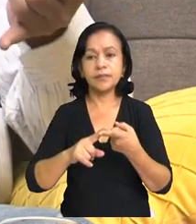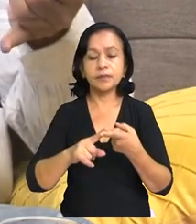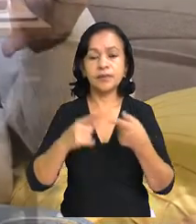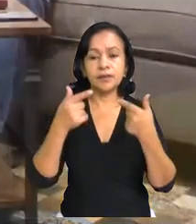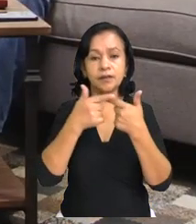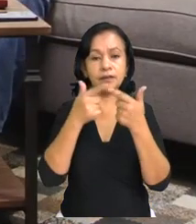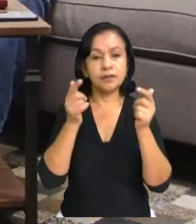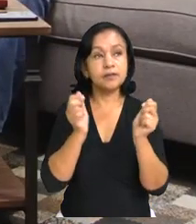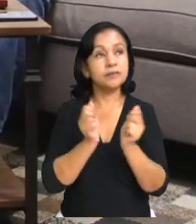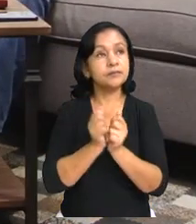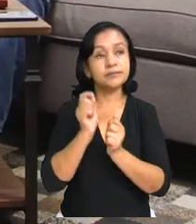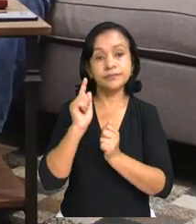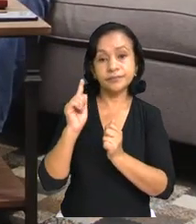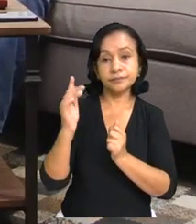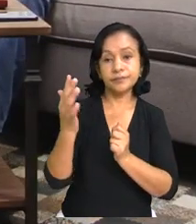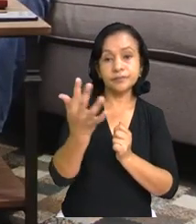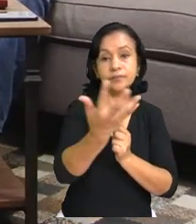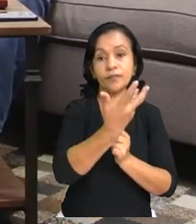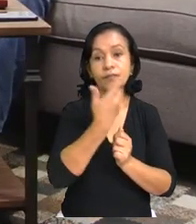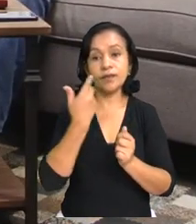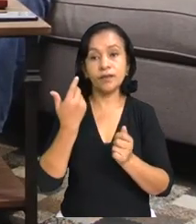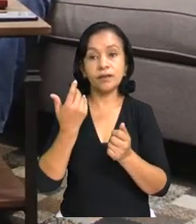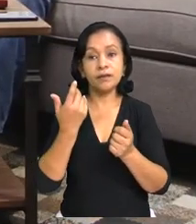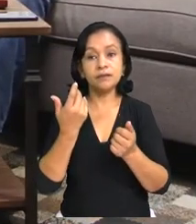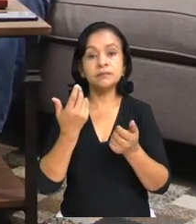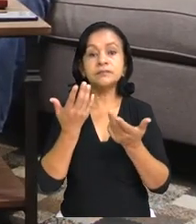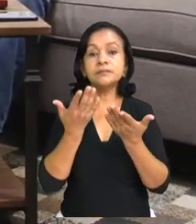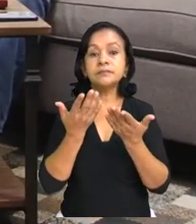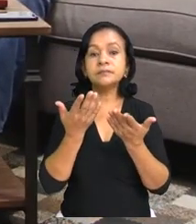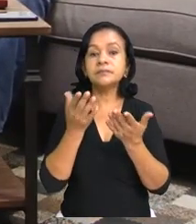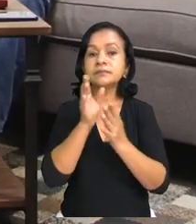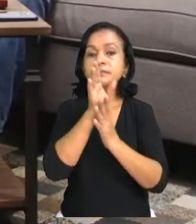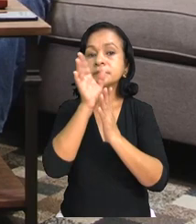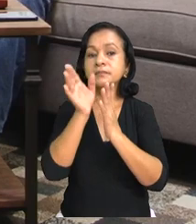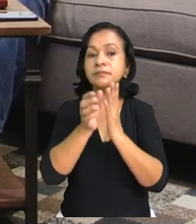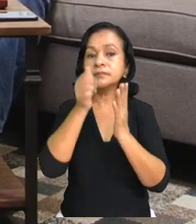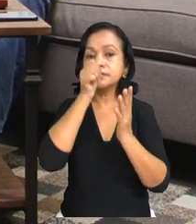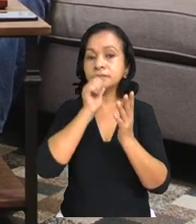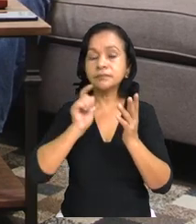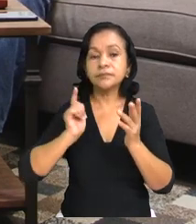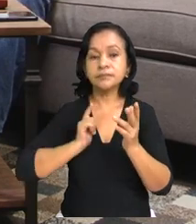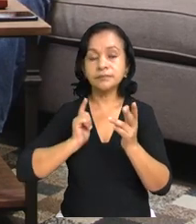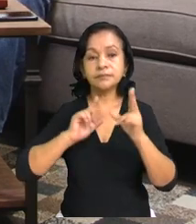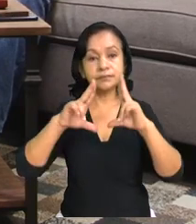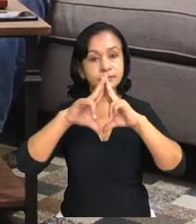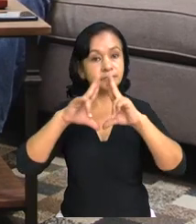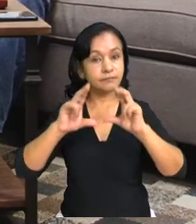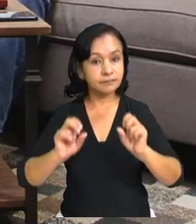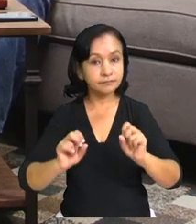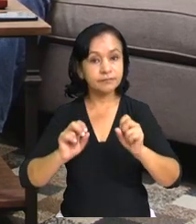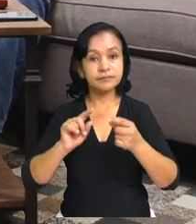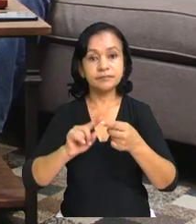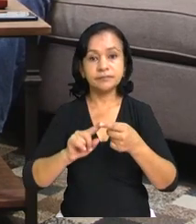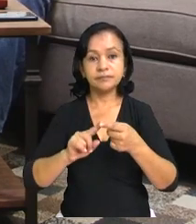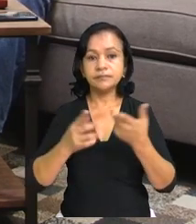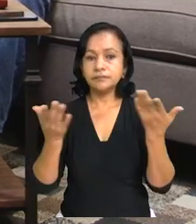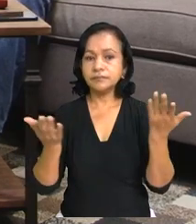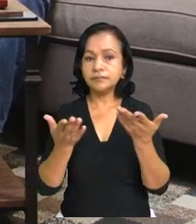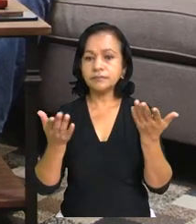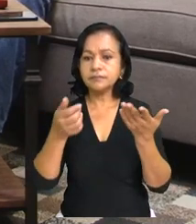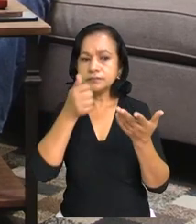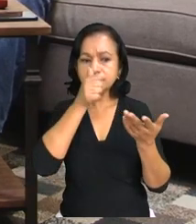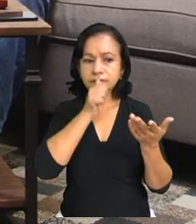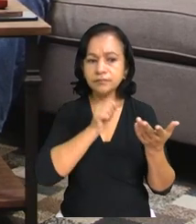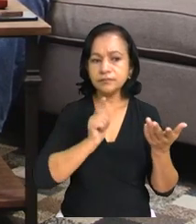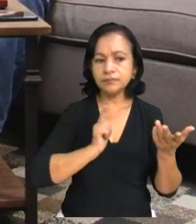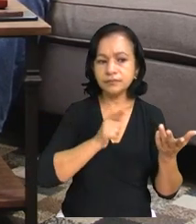conjunto, todos nosotros, un inventario de los recursos hídricos, se evaluó el uso y la demanda